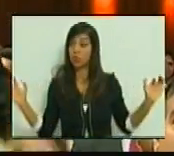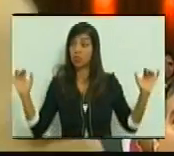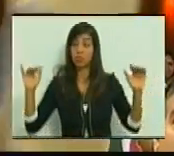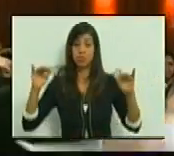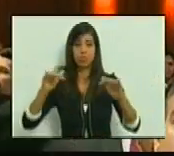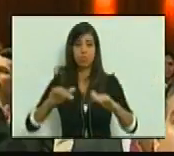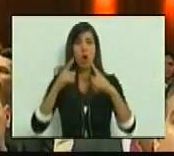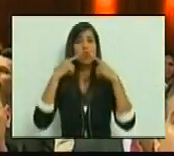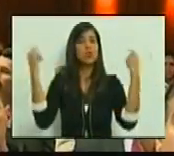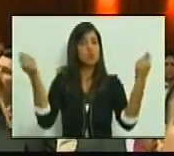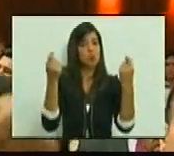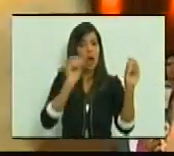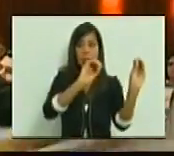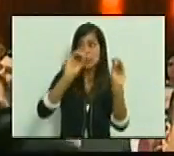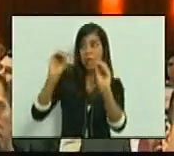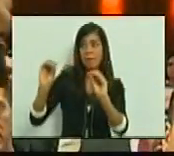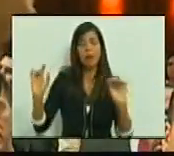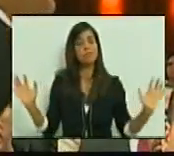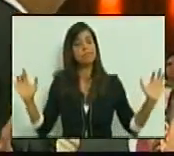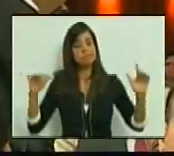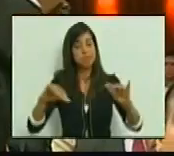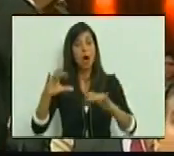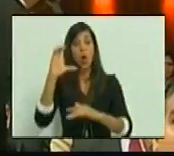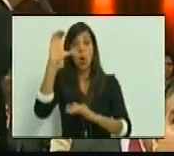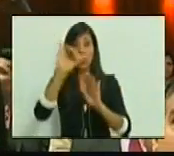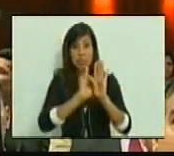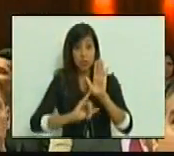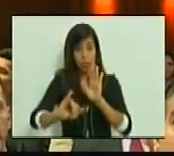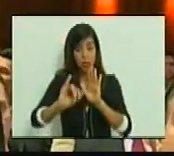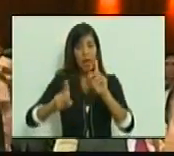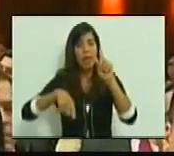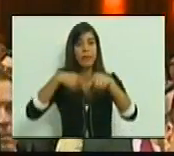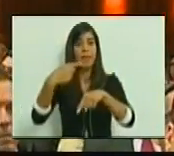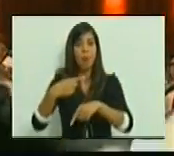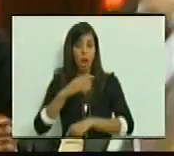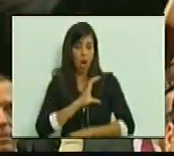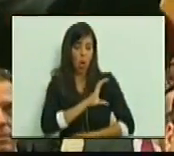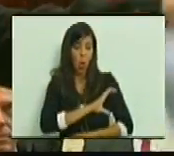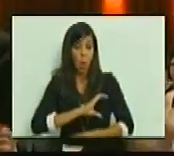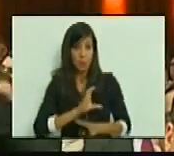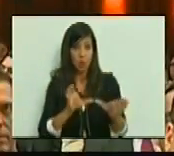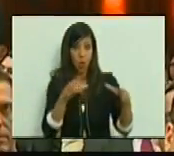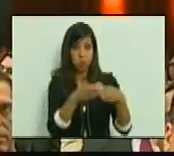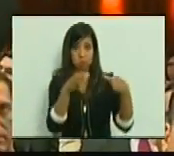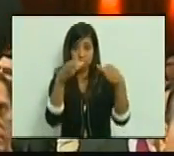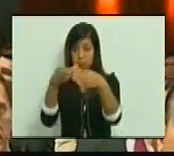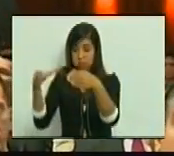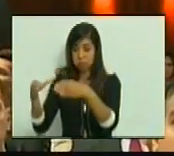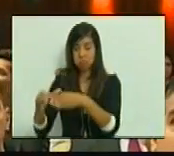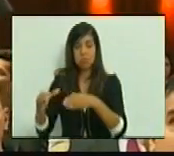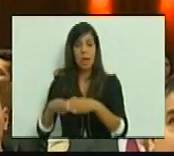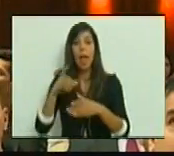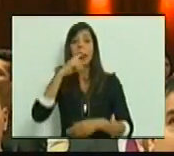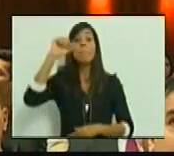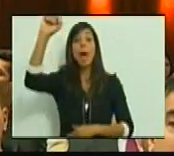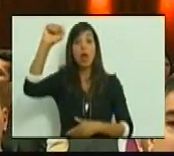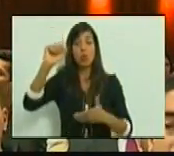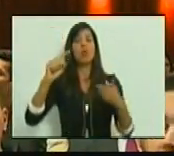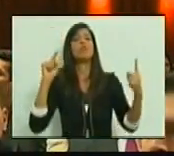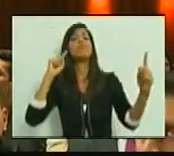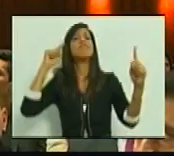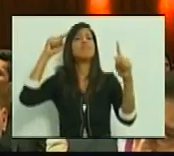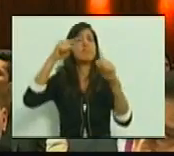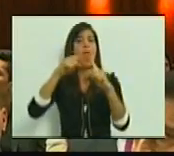el decreto de convocatoria y luego en las bases comiciales, estableció los objetivos de esta